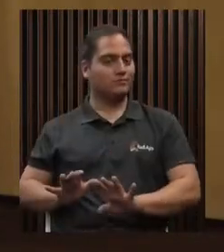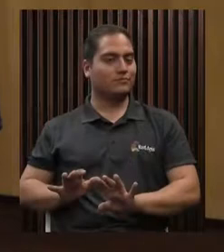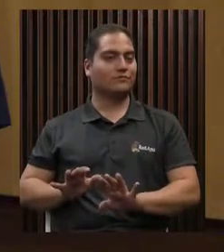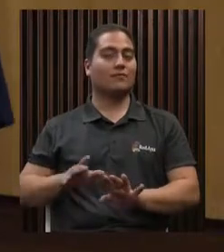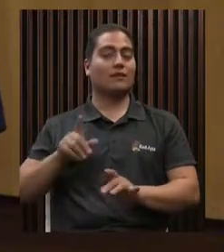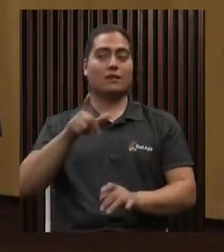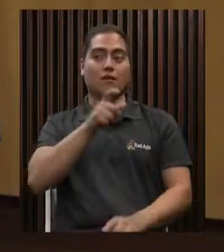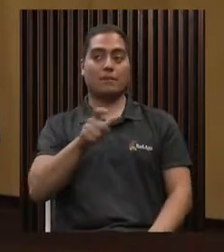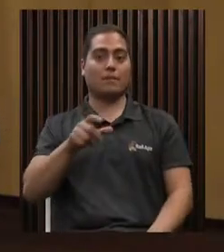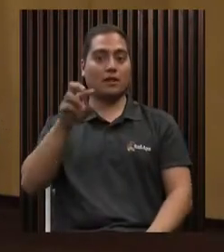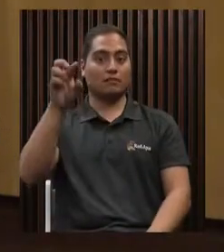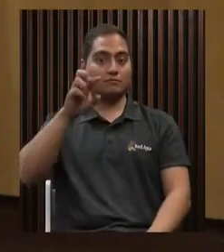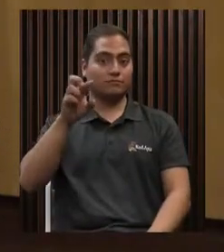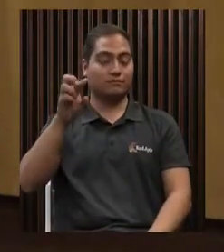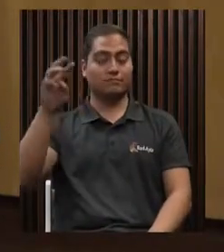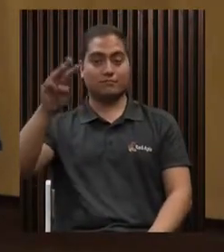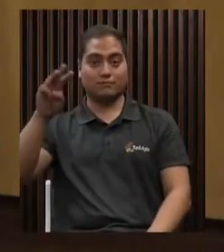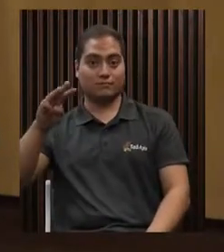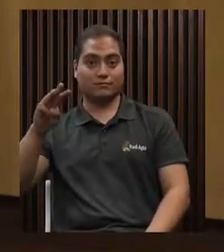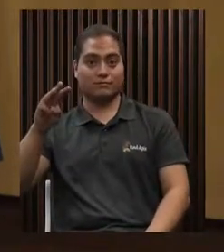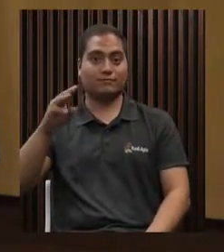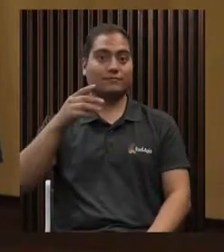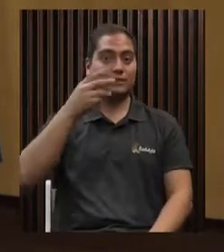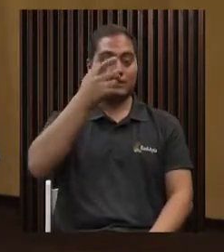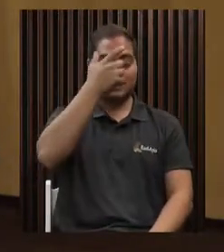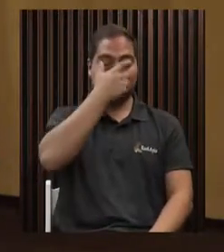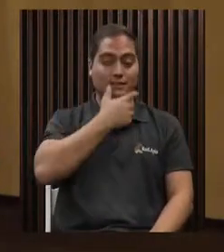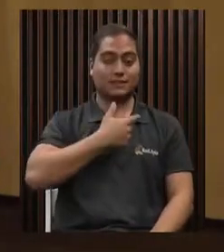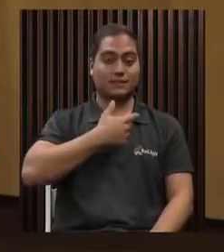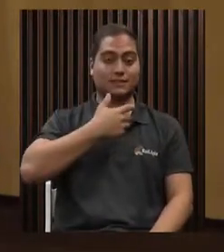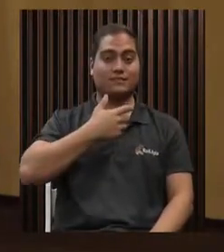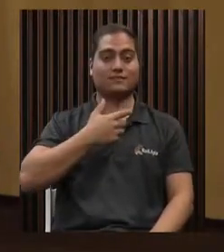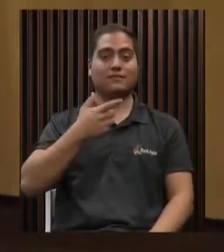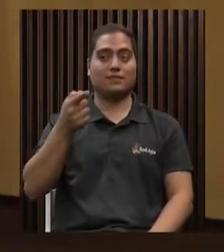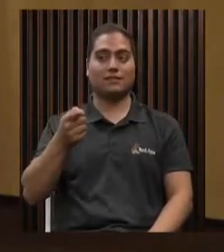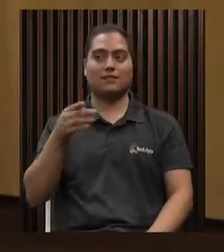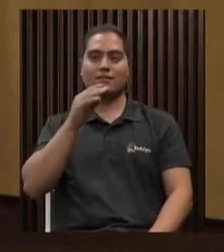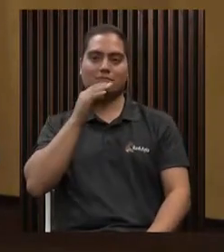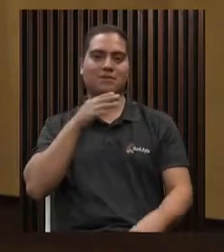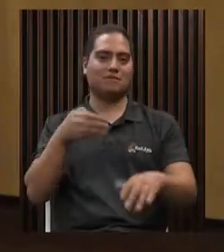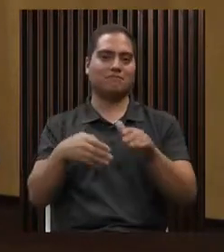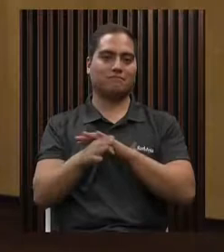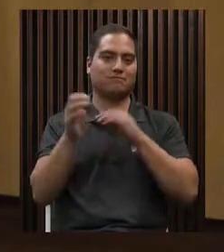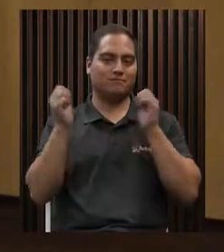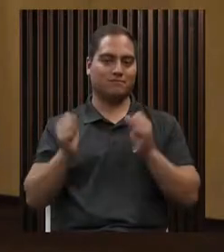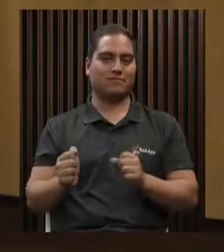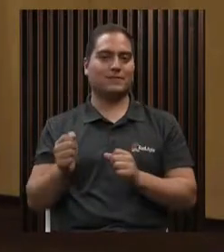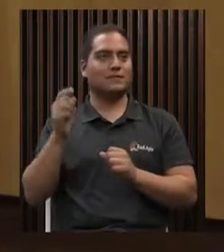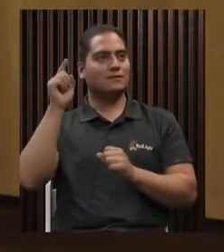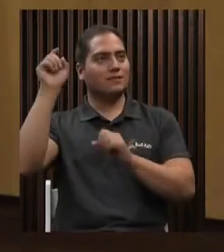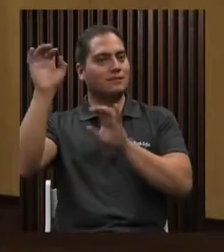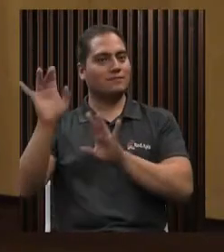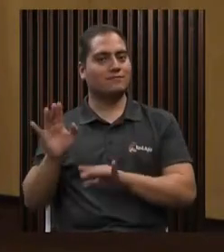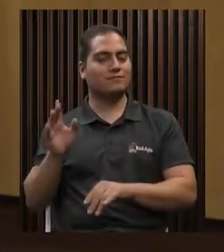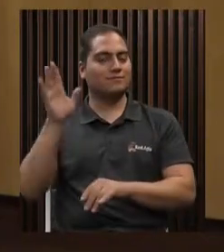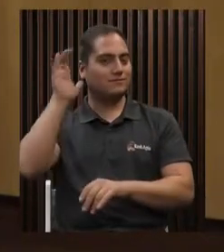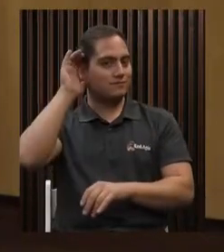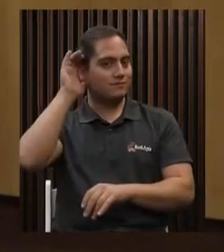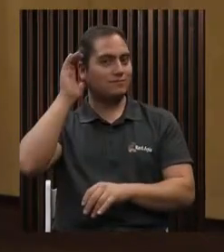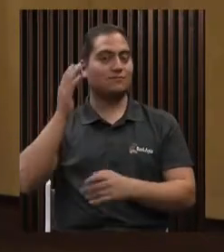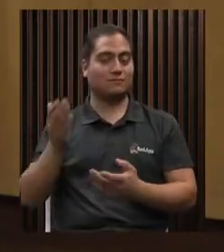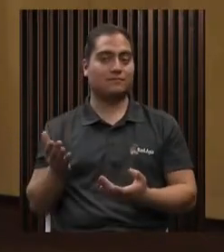ven, no van a, o que son ciegos, no van a saber que ellos también pueden acceder a esto. Por lo tanto, al hacer un pequeño